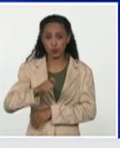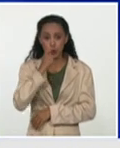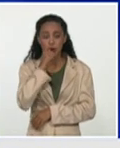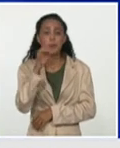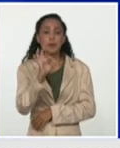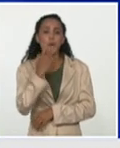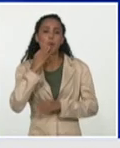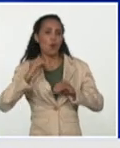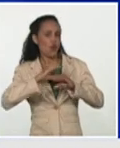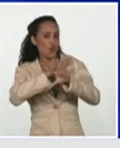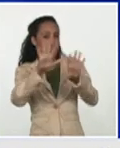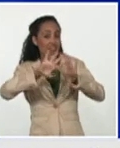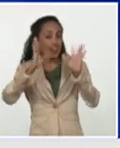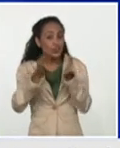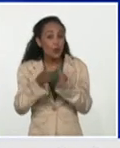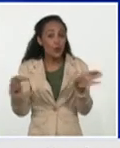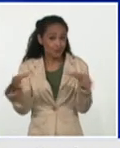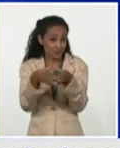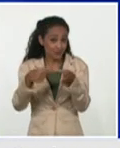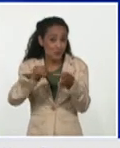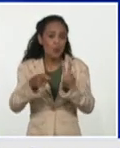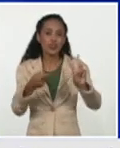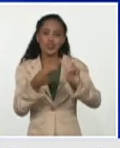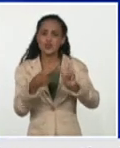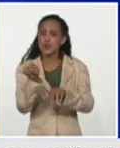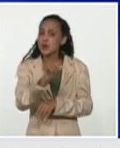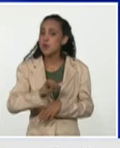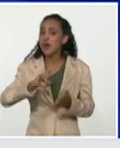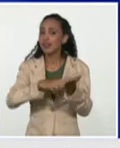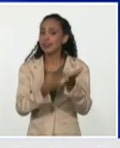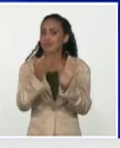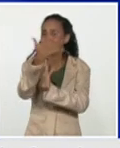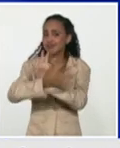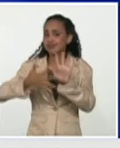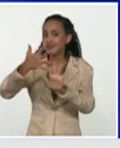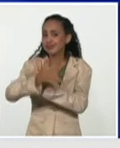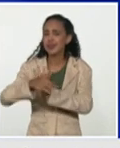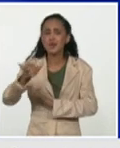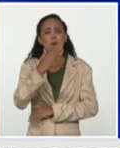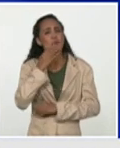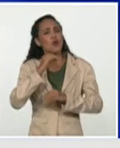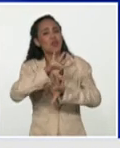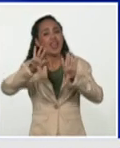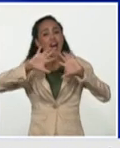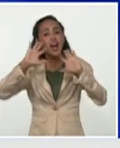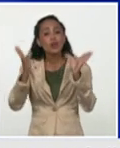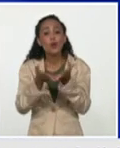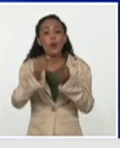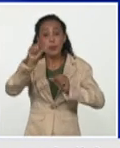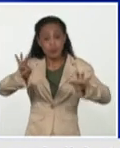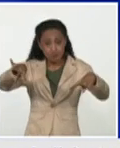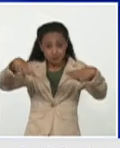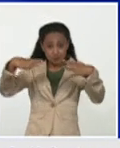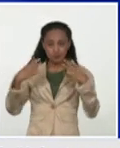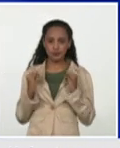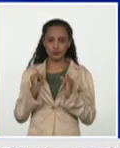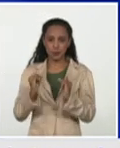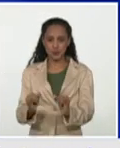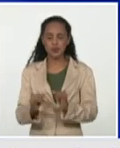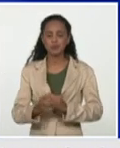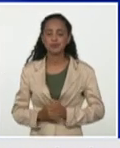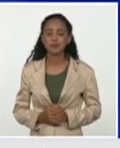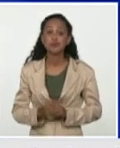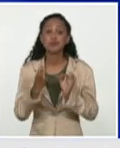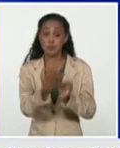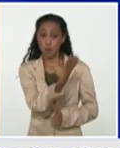la intérprete de lengua de señas, y muy importante todas las personas que siguen la información. Como bien dijiste, muy promisoria toda